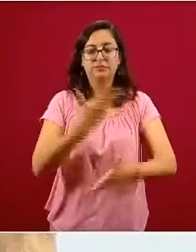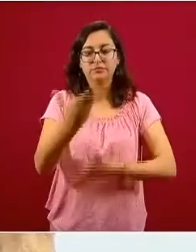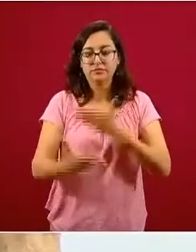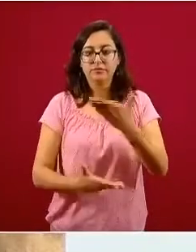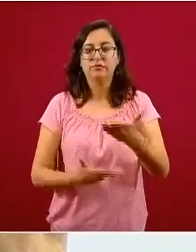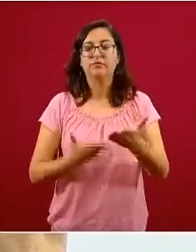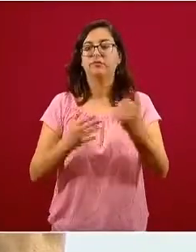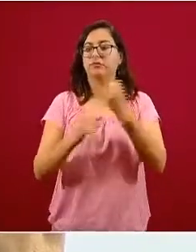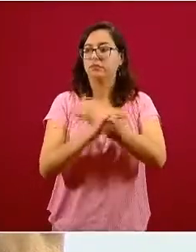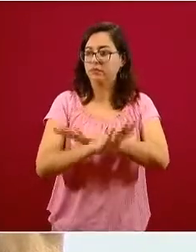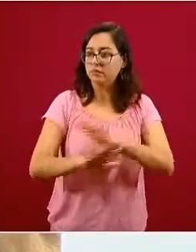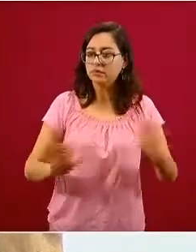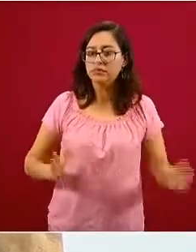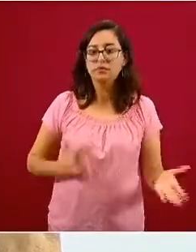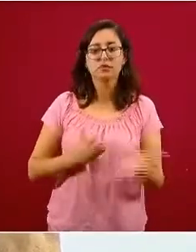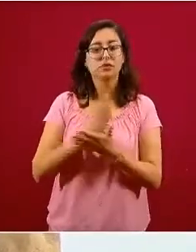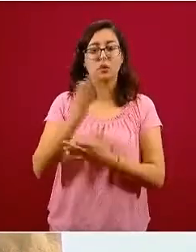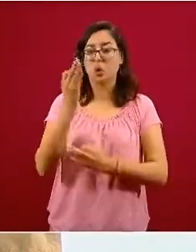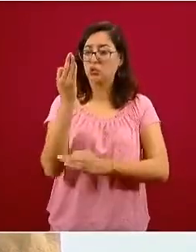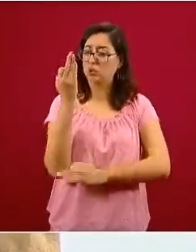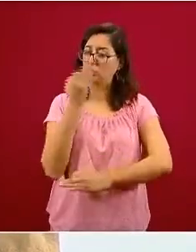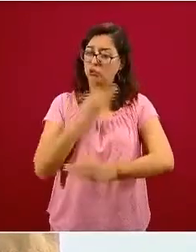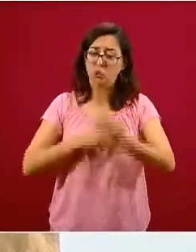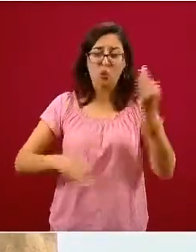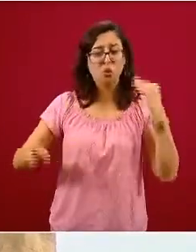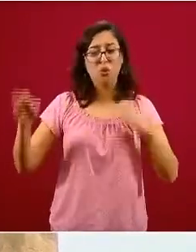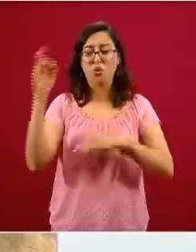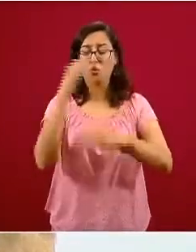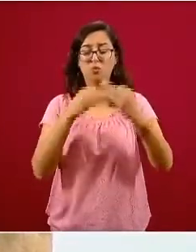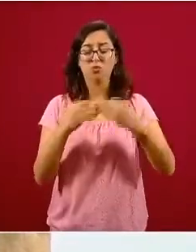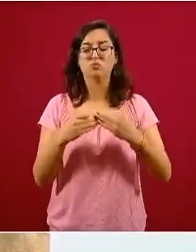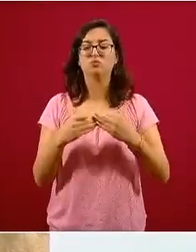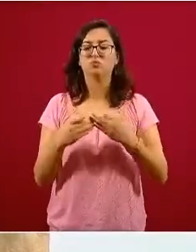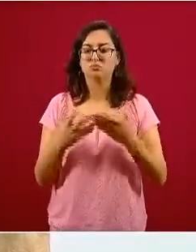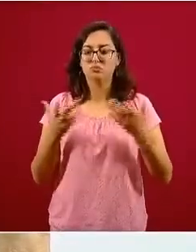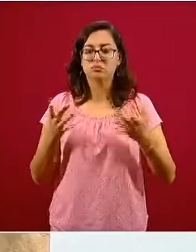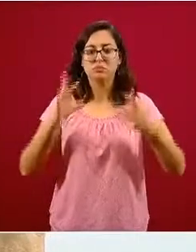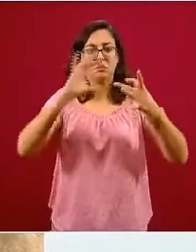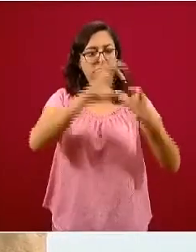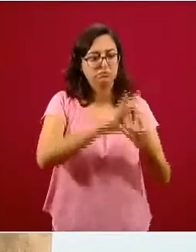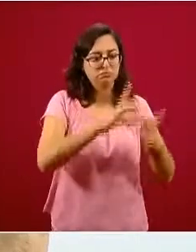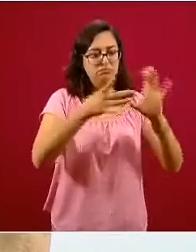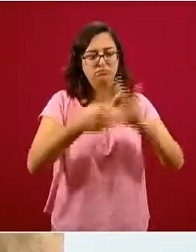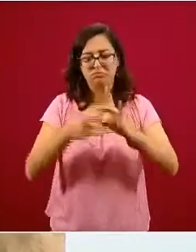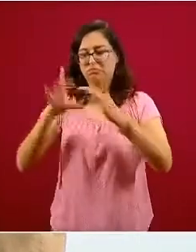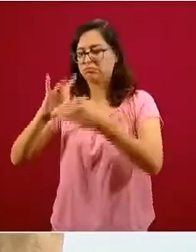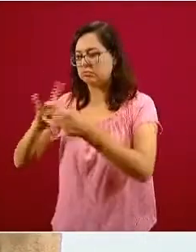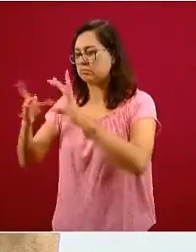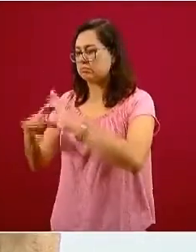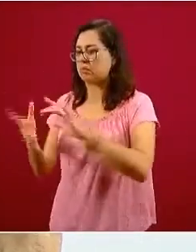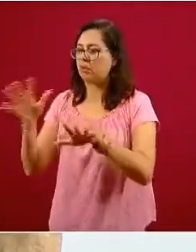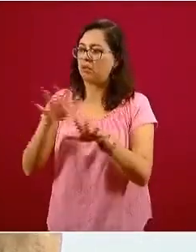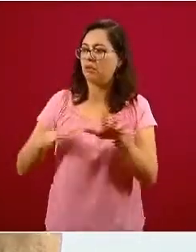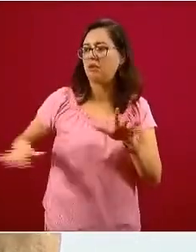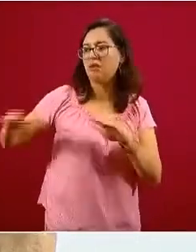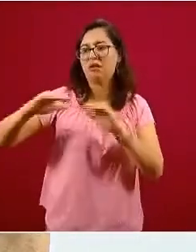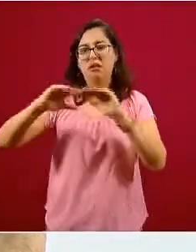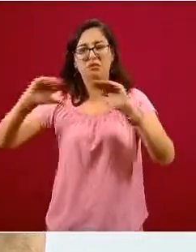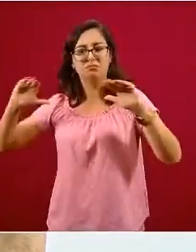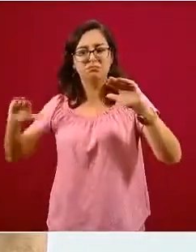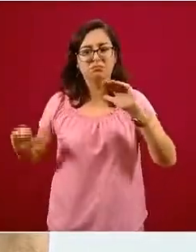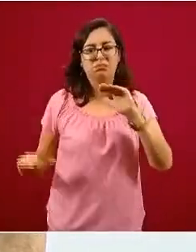es el acceso a información, todo eso son determinantes sociales. Cuando hemos hablado de los